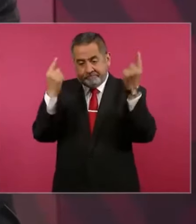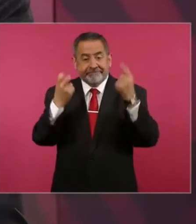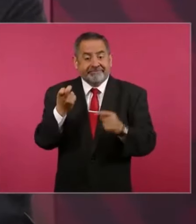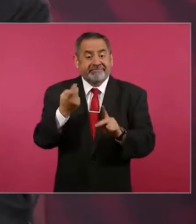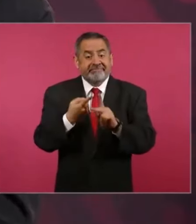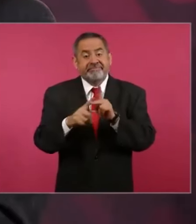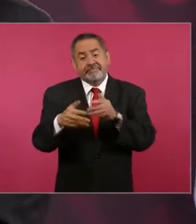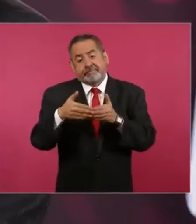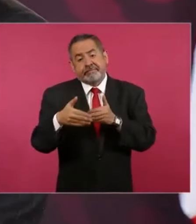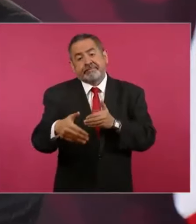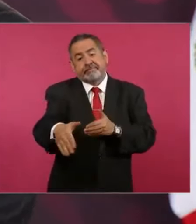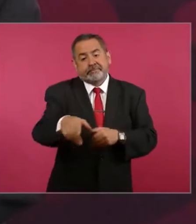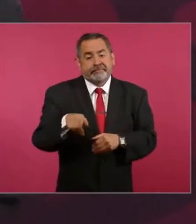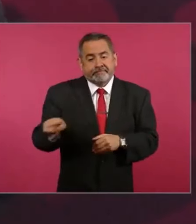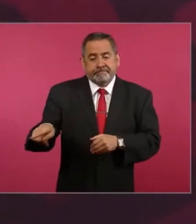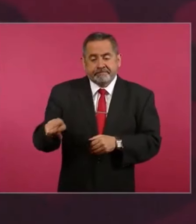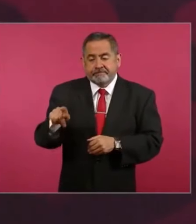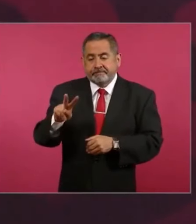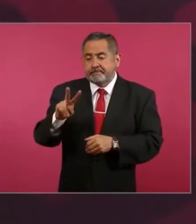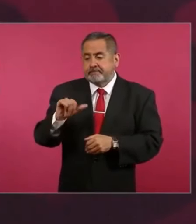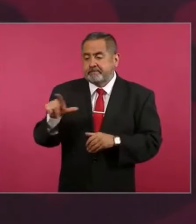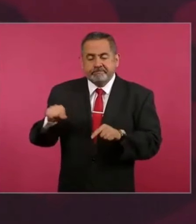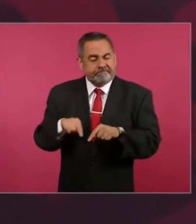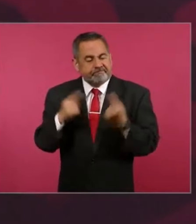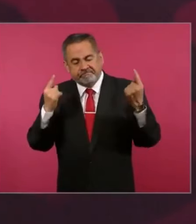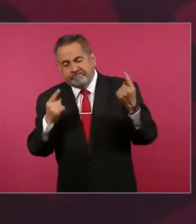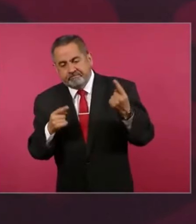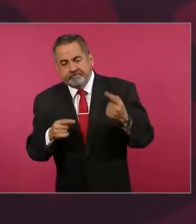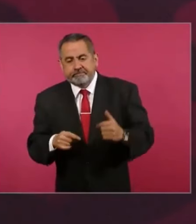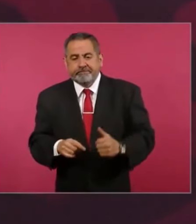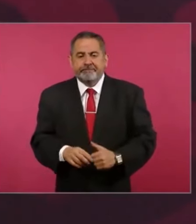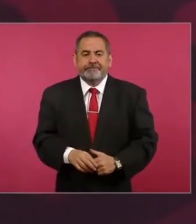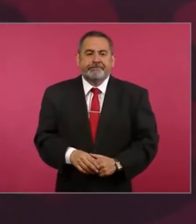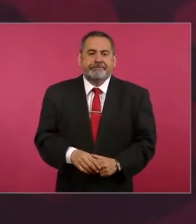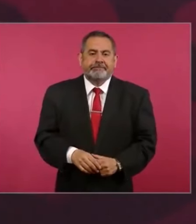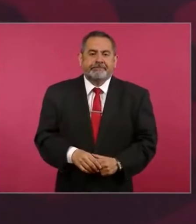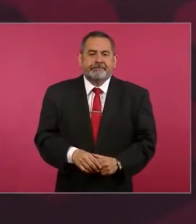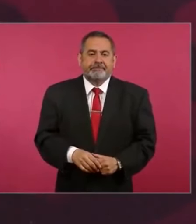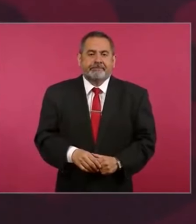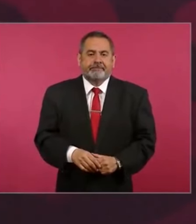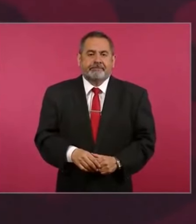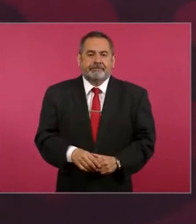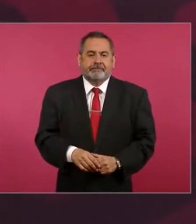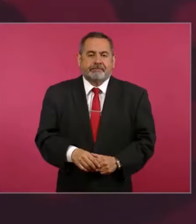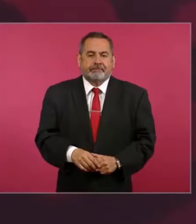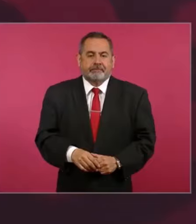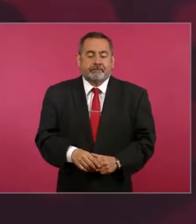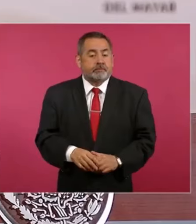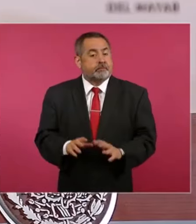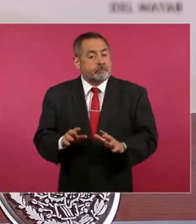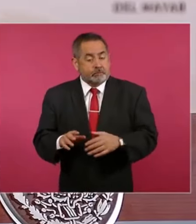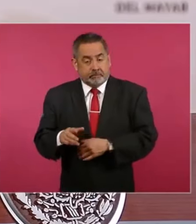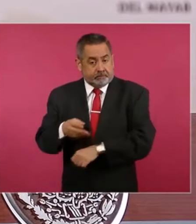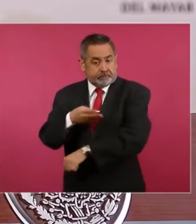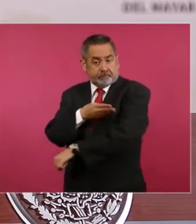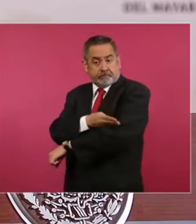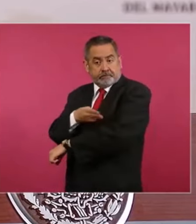Madero incluso